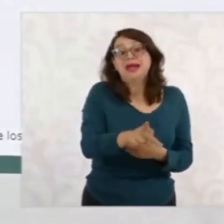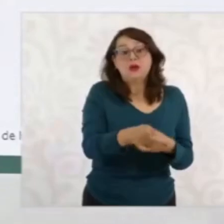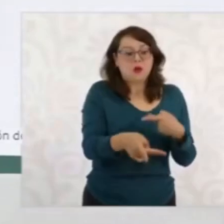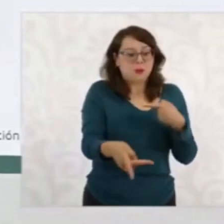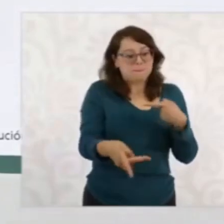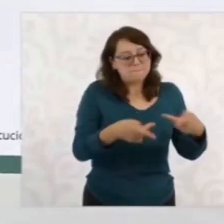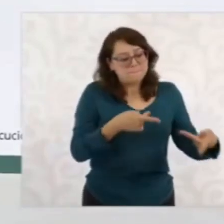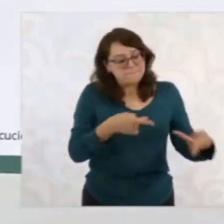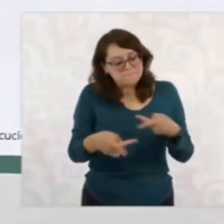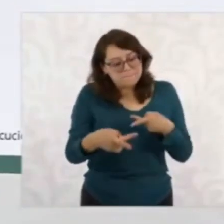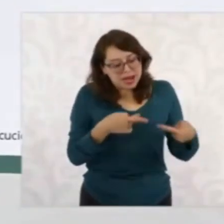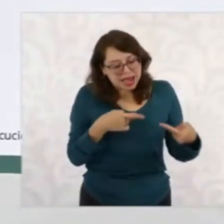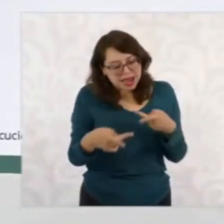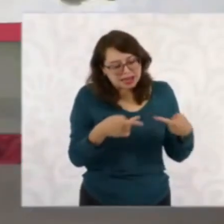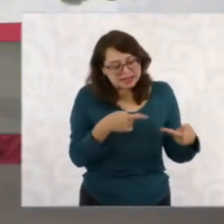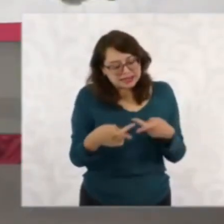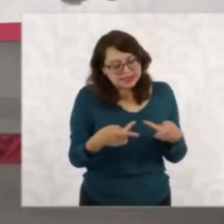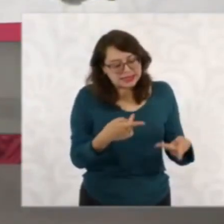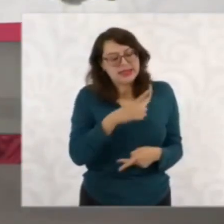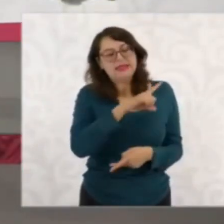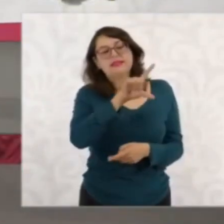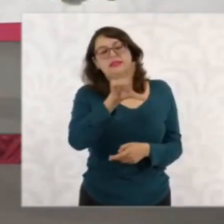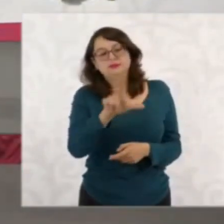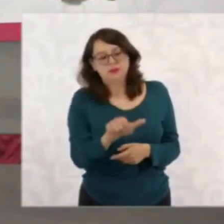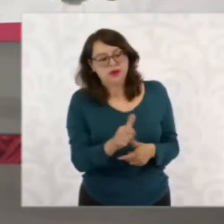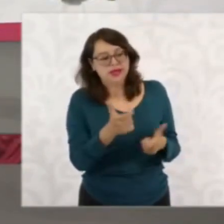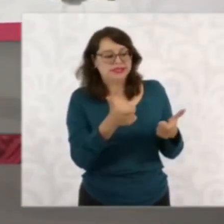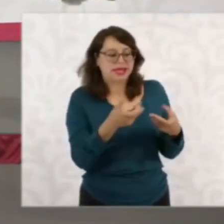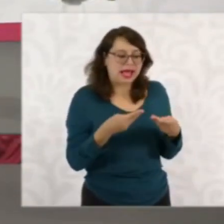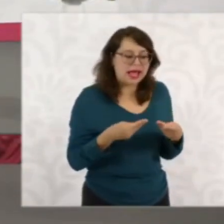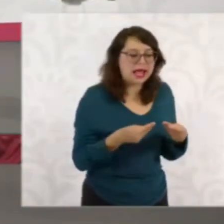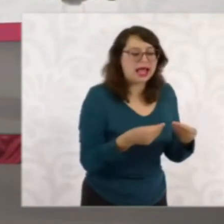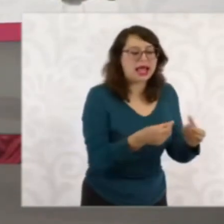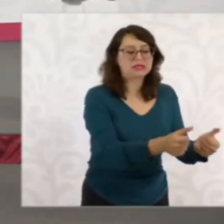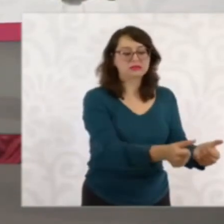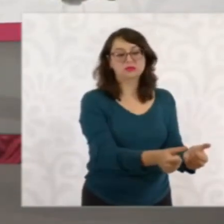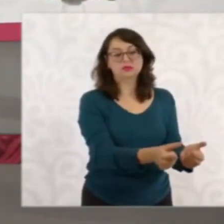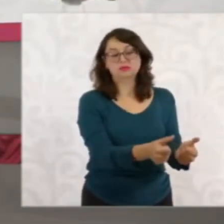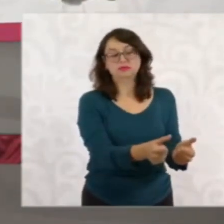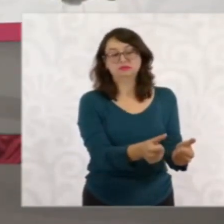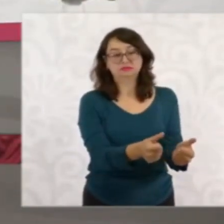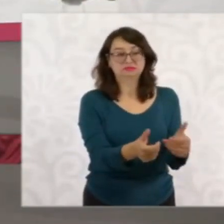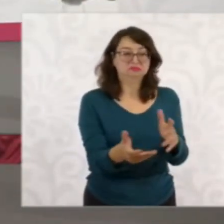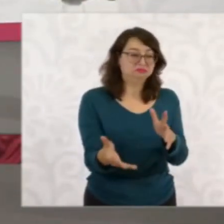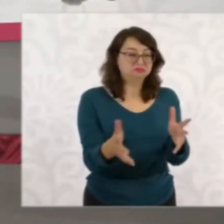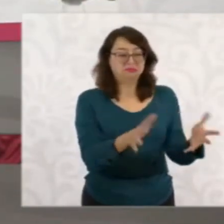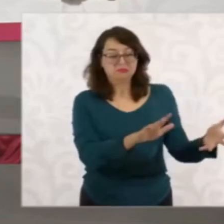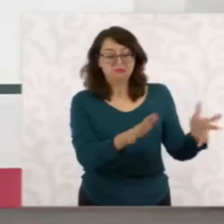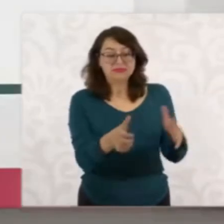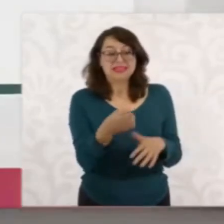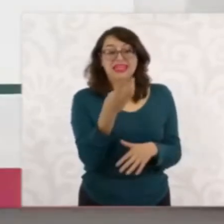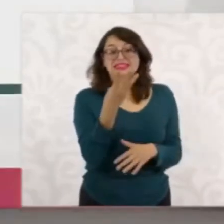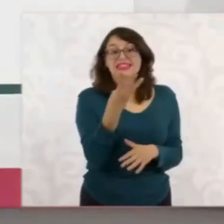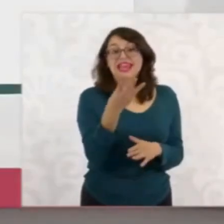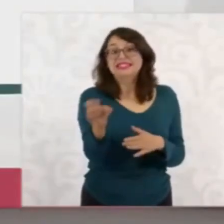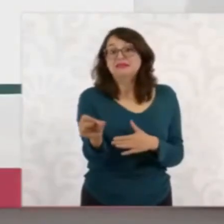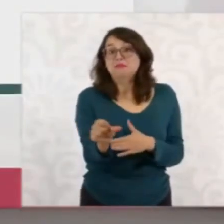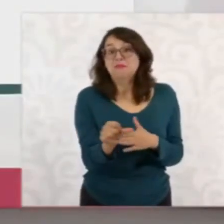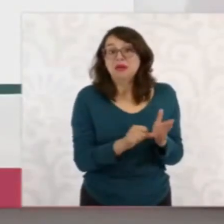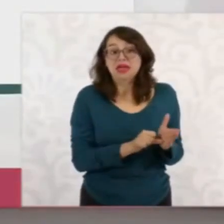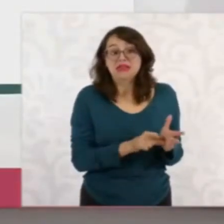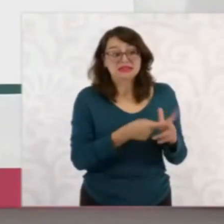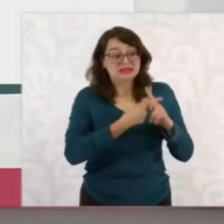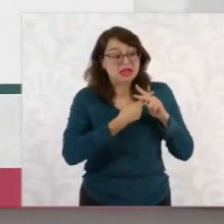ya se empezaba a gastar el dinero. Entonces, lo más rápido que lo gastaban era, si bien nos iba, 3 meses. y